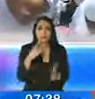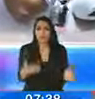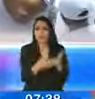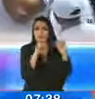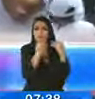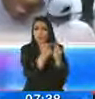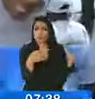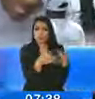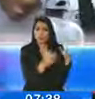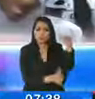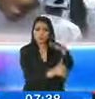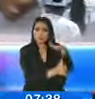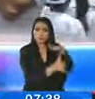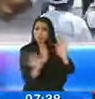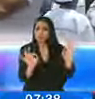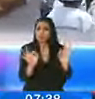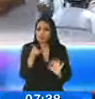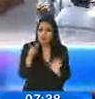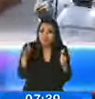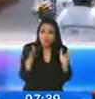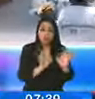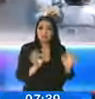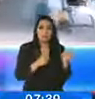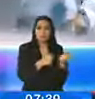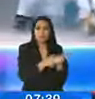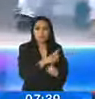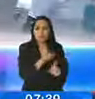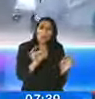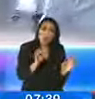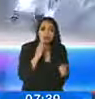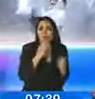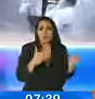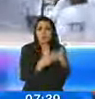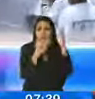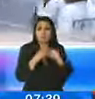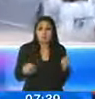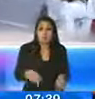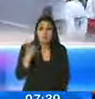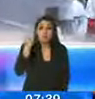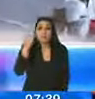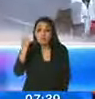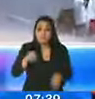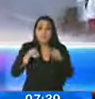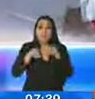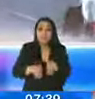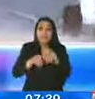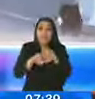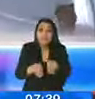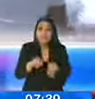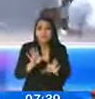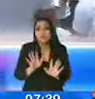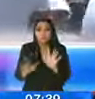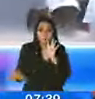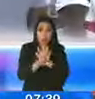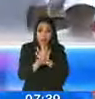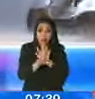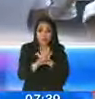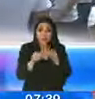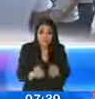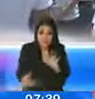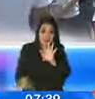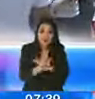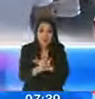grupo y tampoco de ninguna tendencia. Lo que sí estamos diciendo es que si una idea va a ser implementada como política pública,